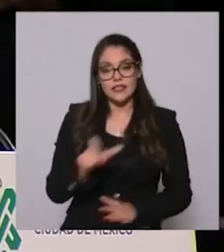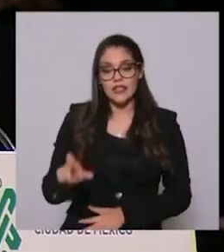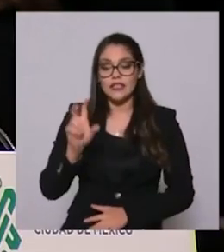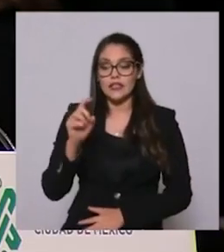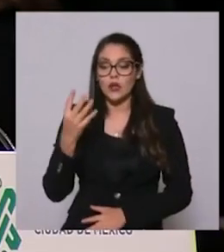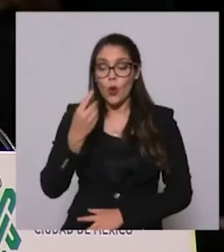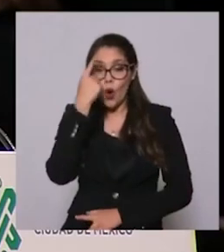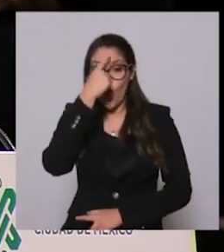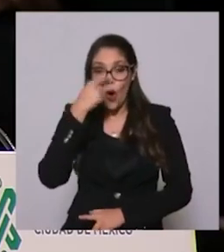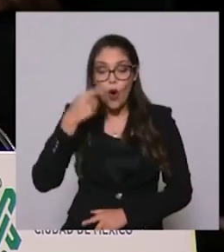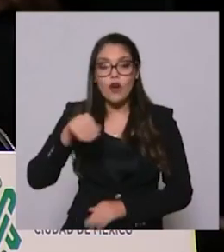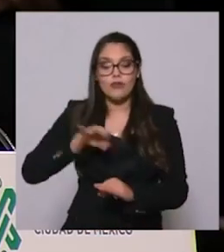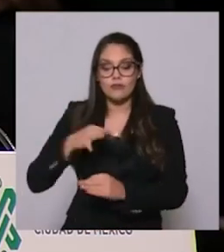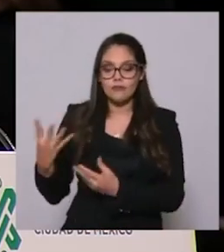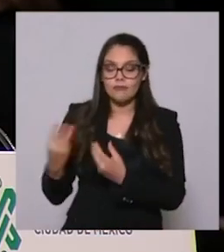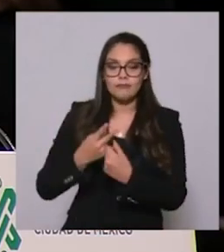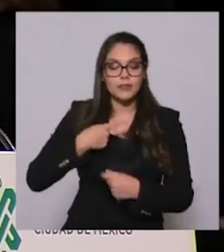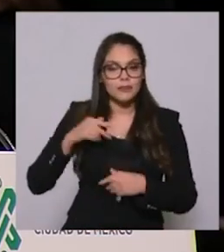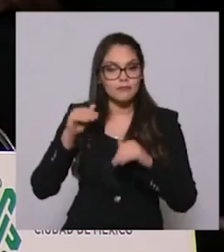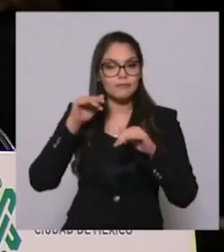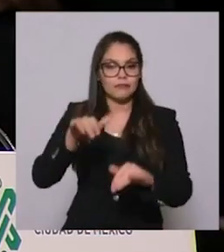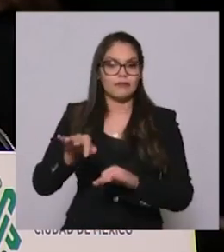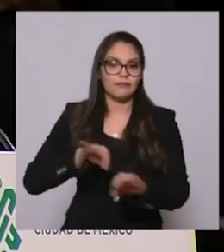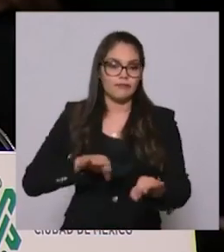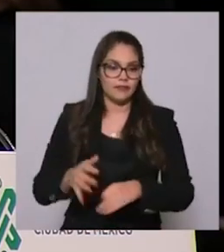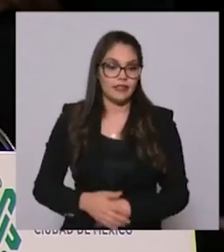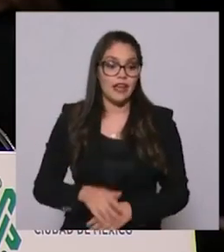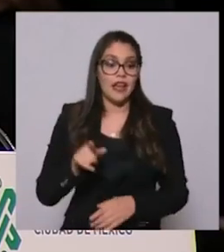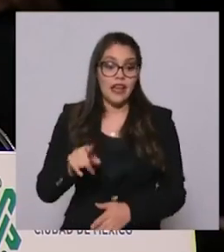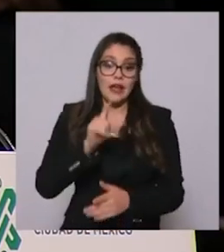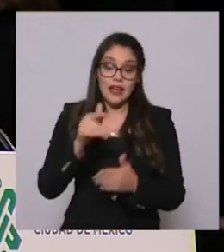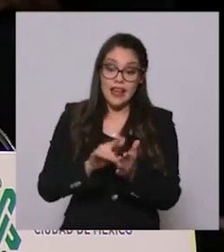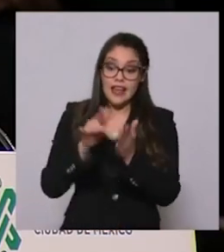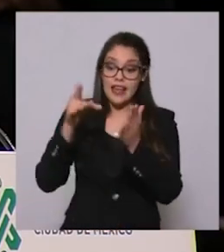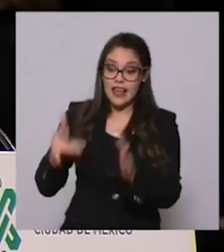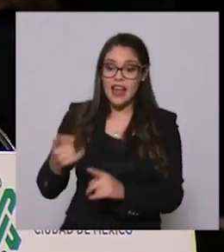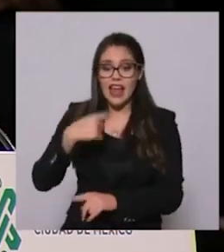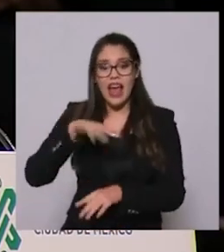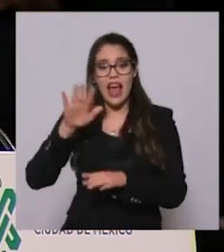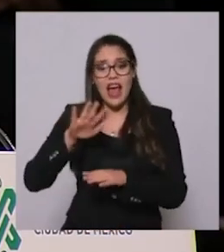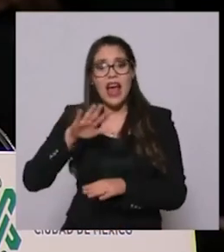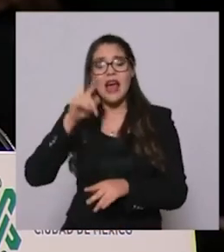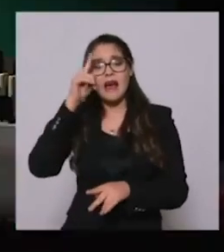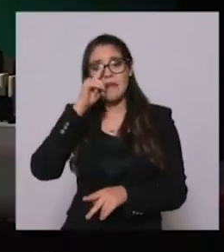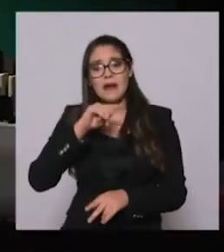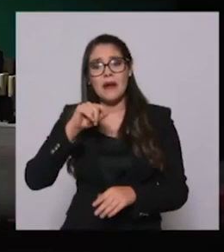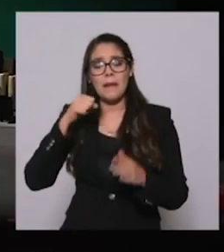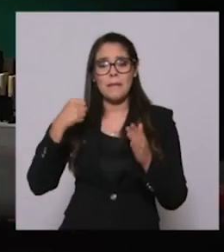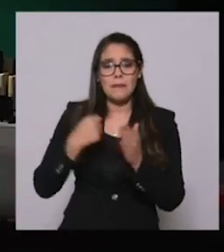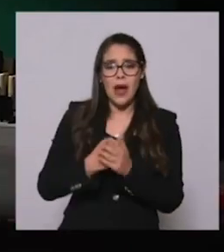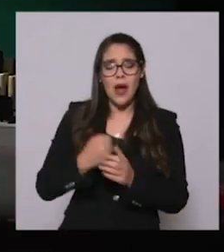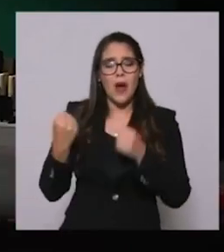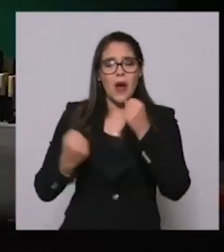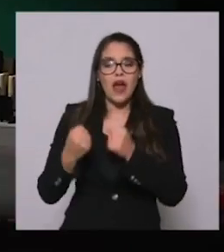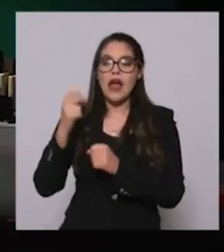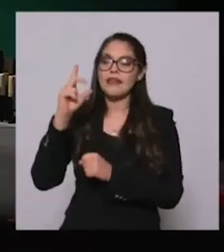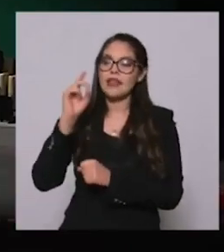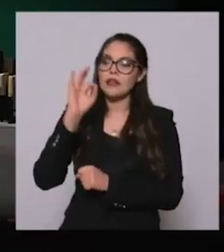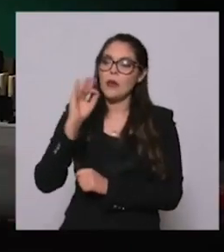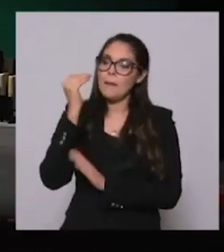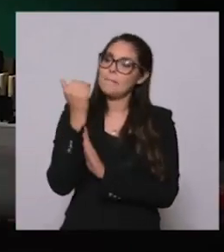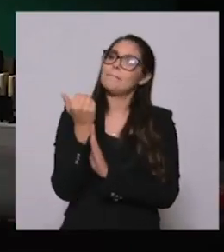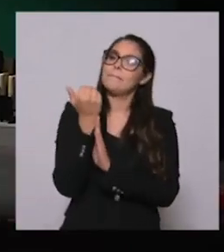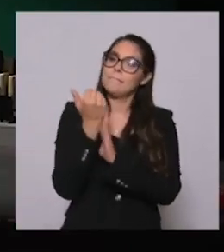trabajos comunitarios. Gracias a este sistema, los incidentes de tránsito disminuyeron 30% ahí donde